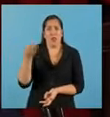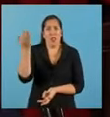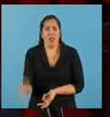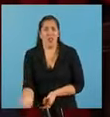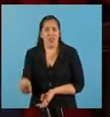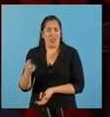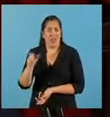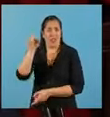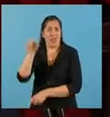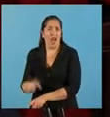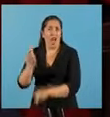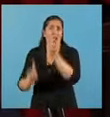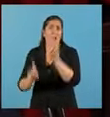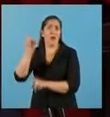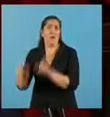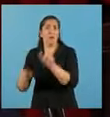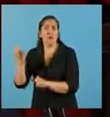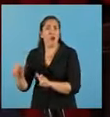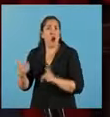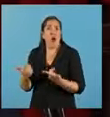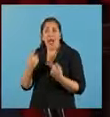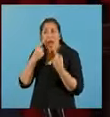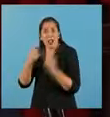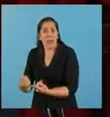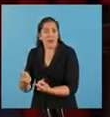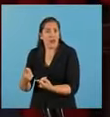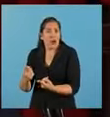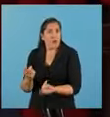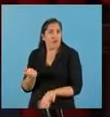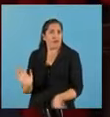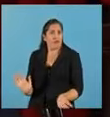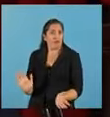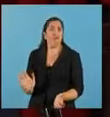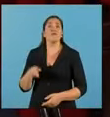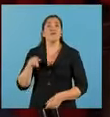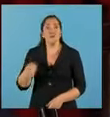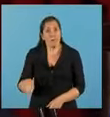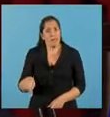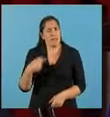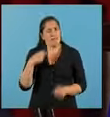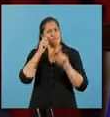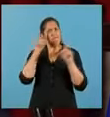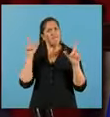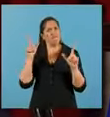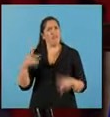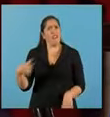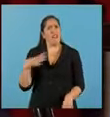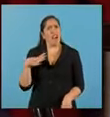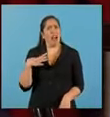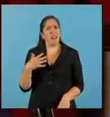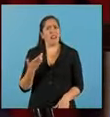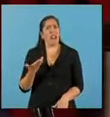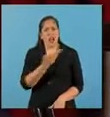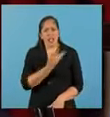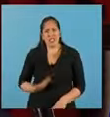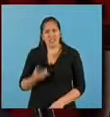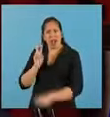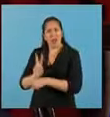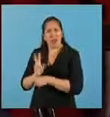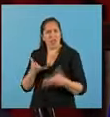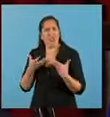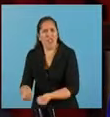integridad física de alguna víctima sin atender. Llama la atención, además, que la falta de defensa de Estado